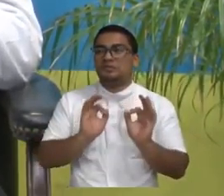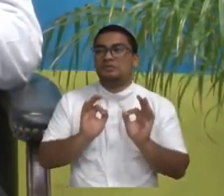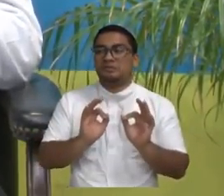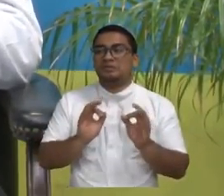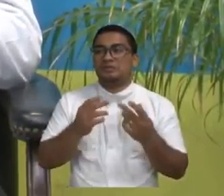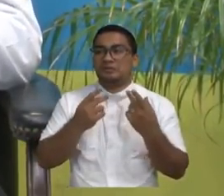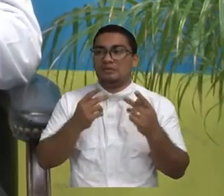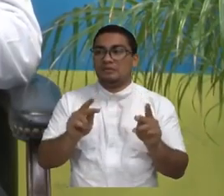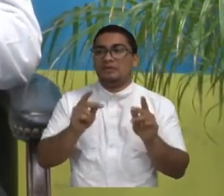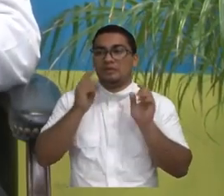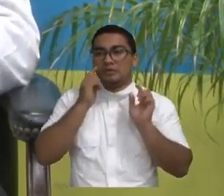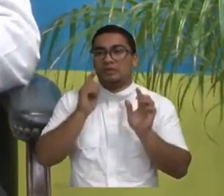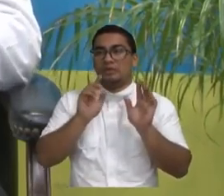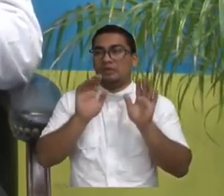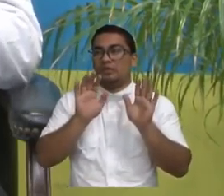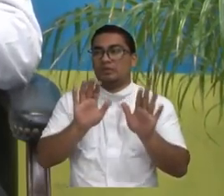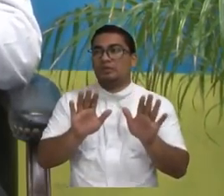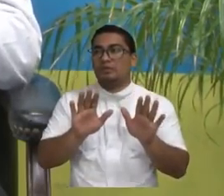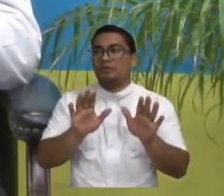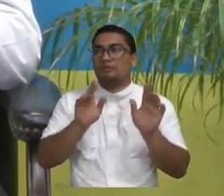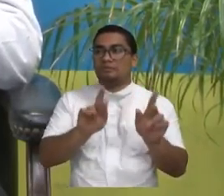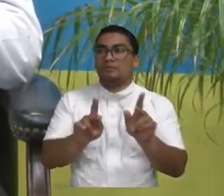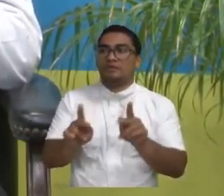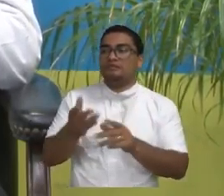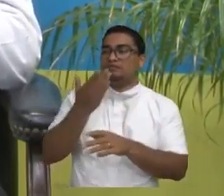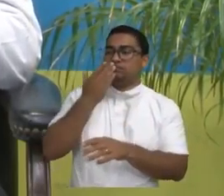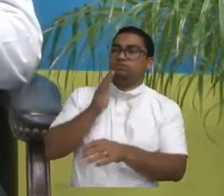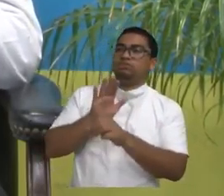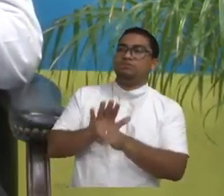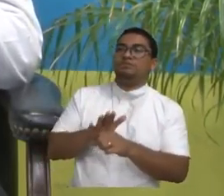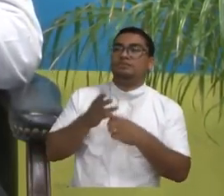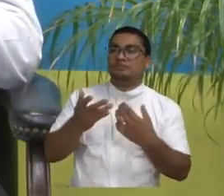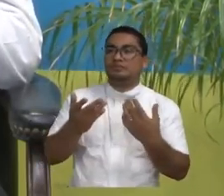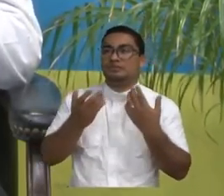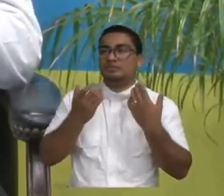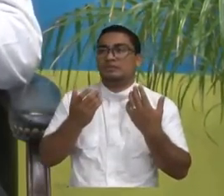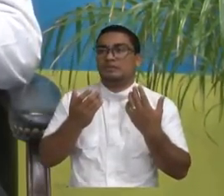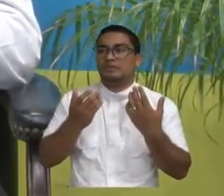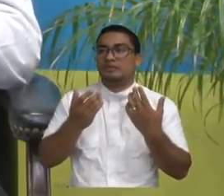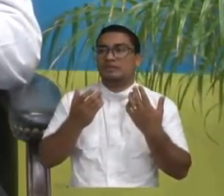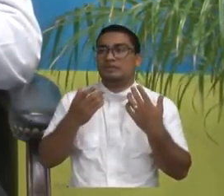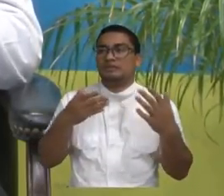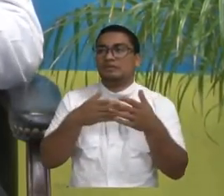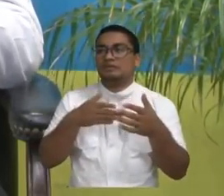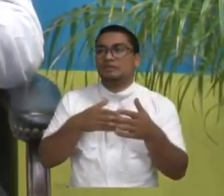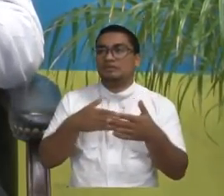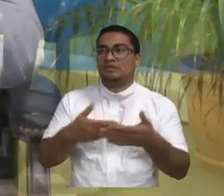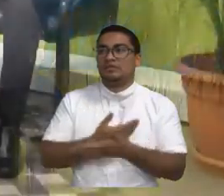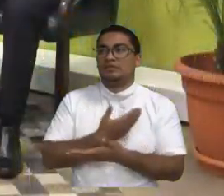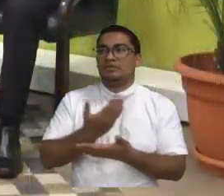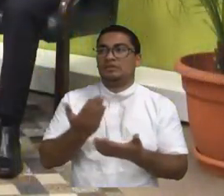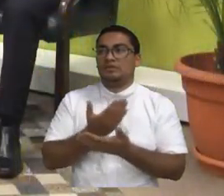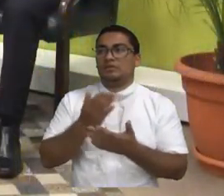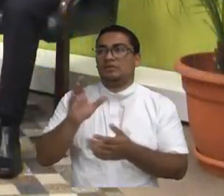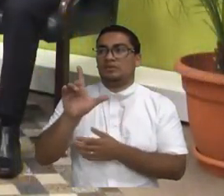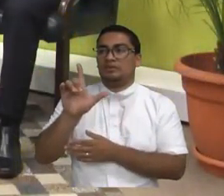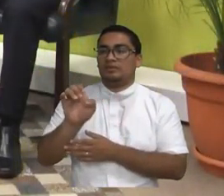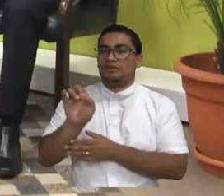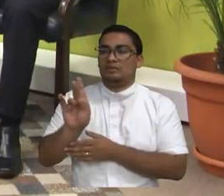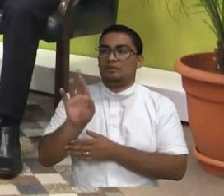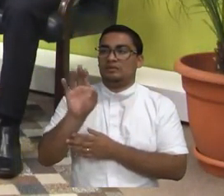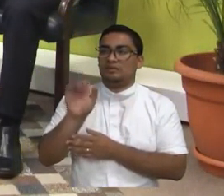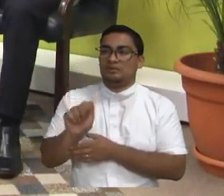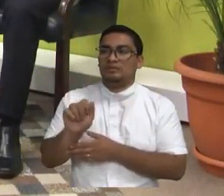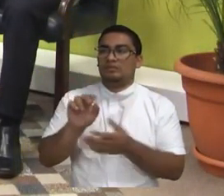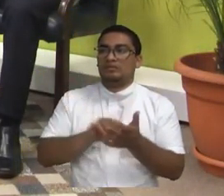pero hay que estamos luchando contra el estigma, que es lo que nosotros queremos desarrollar ahora en esta nueva etapa de la lepra. Y no solamente